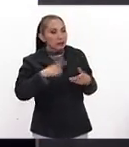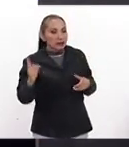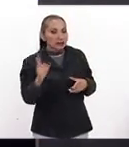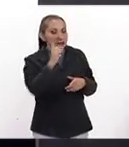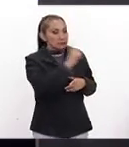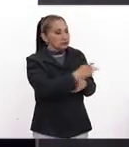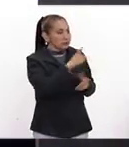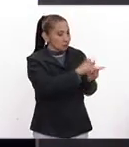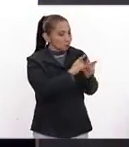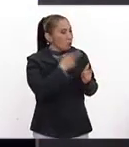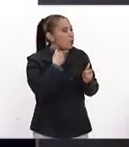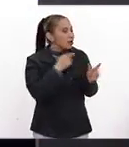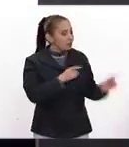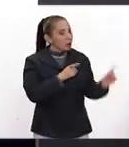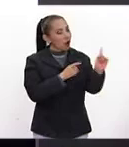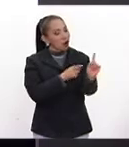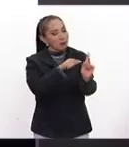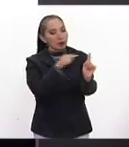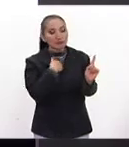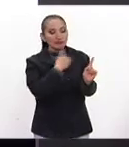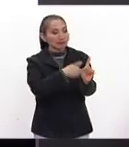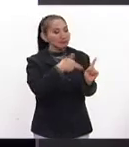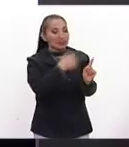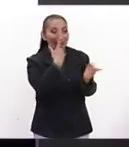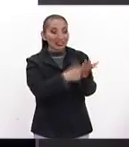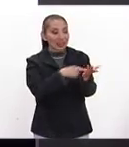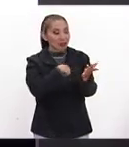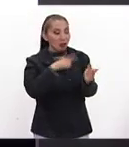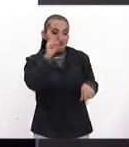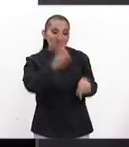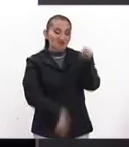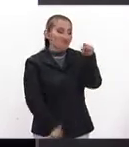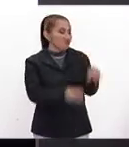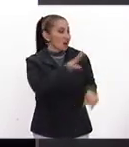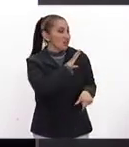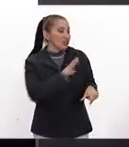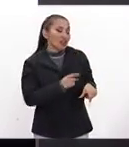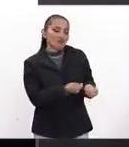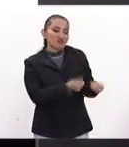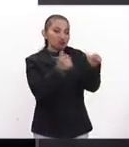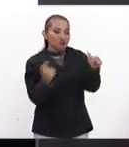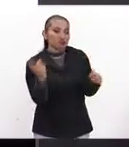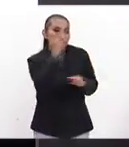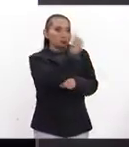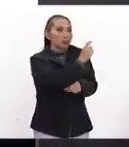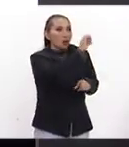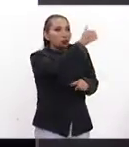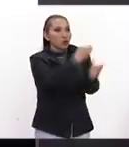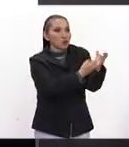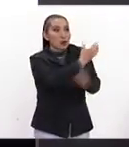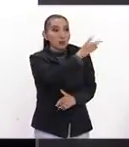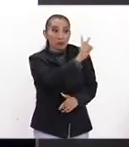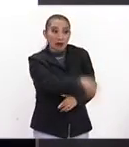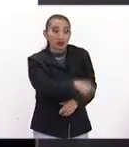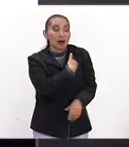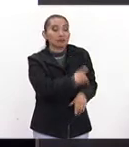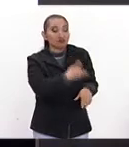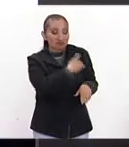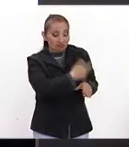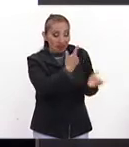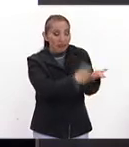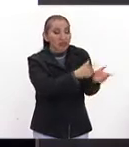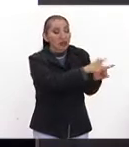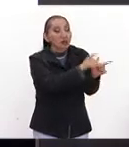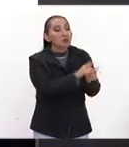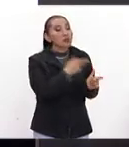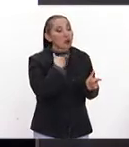partido político pone, pero porque no se siguió el proceso interno, les tumban la candidatura y suben a quien menos se imaginan. En realidad los procesos internos sí están